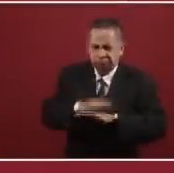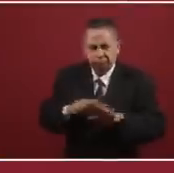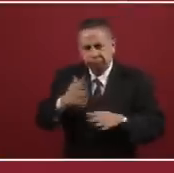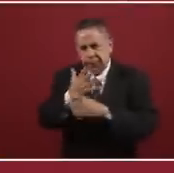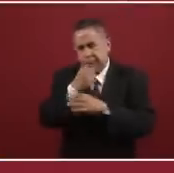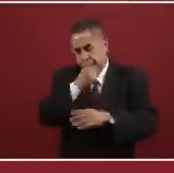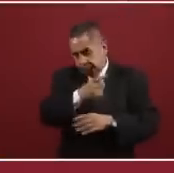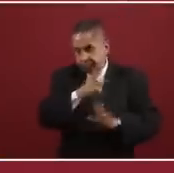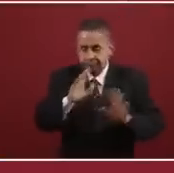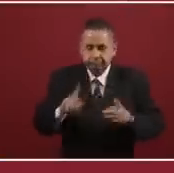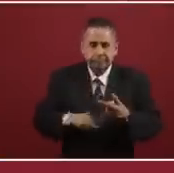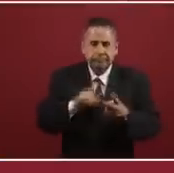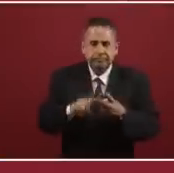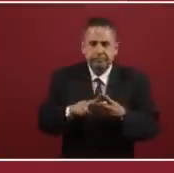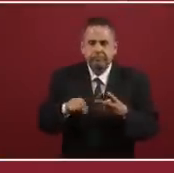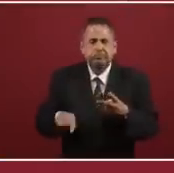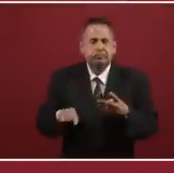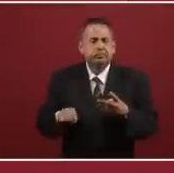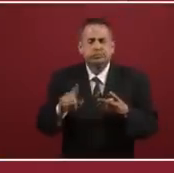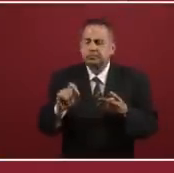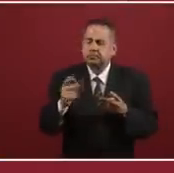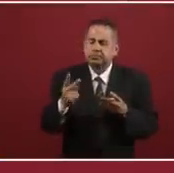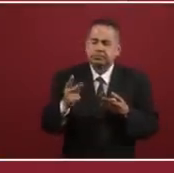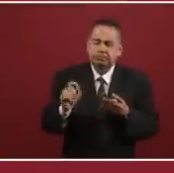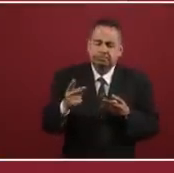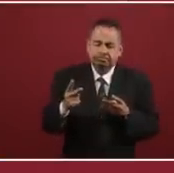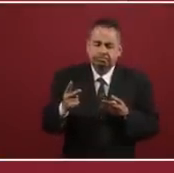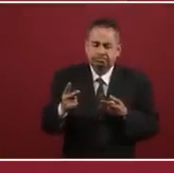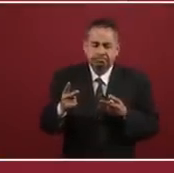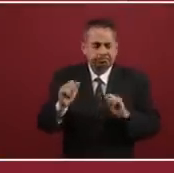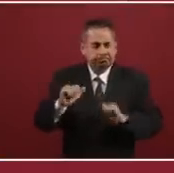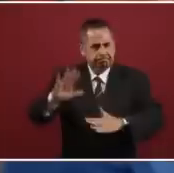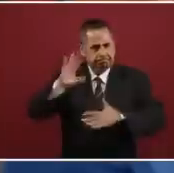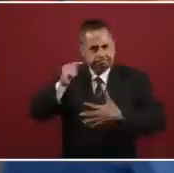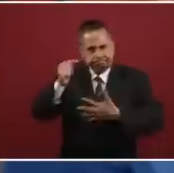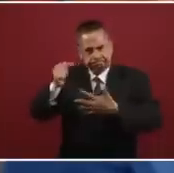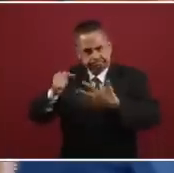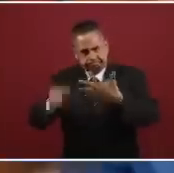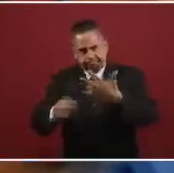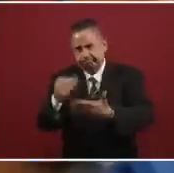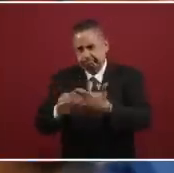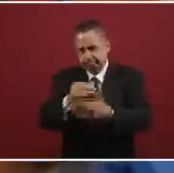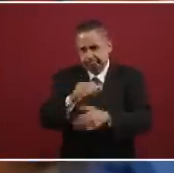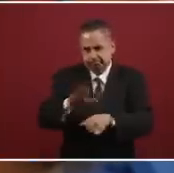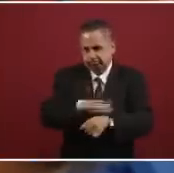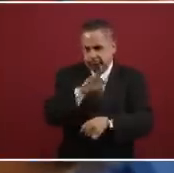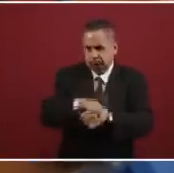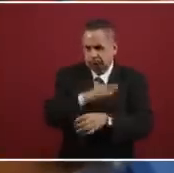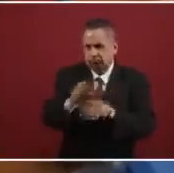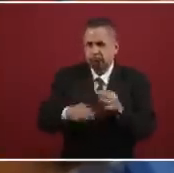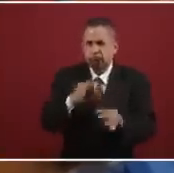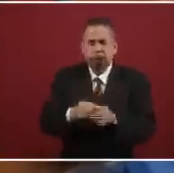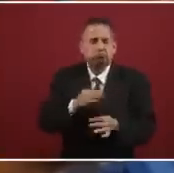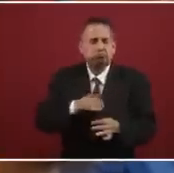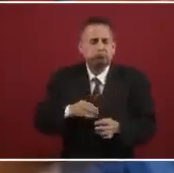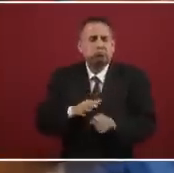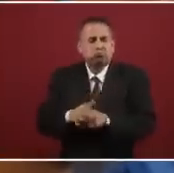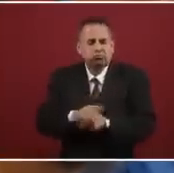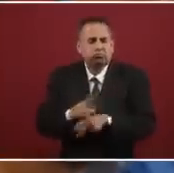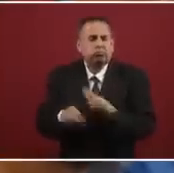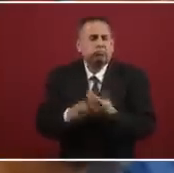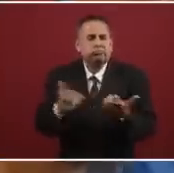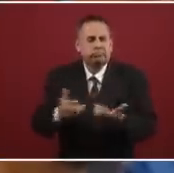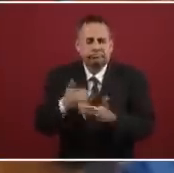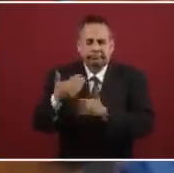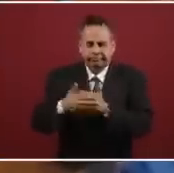Esto por un lado. Y por otro, estos 22 compromisos que quedan por cumplir, no sé si nos puede dar detalle de qué se está haciendo para que se